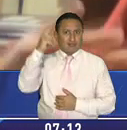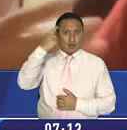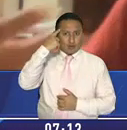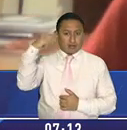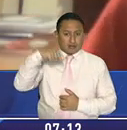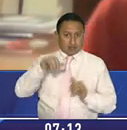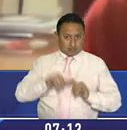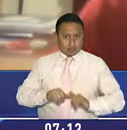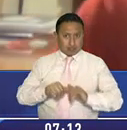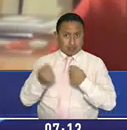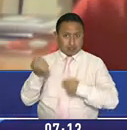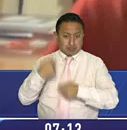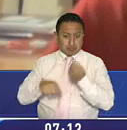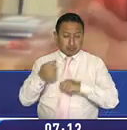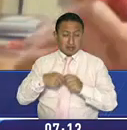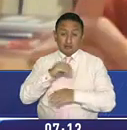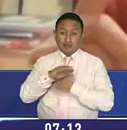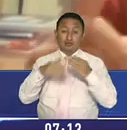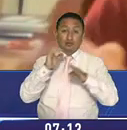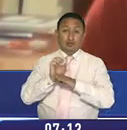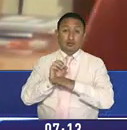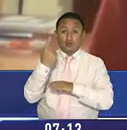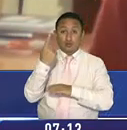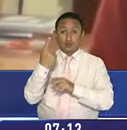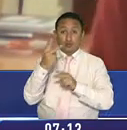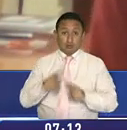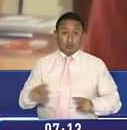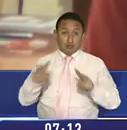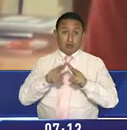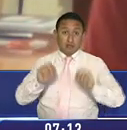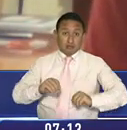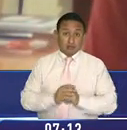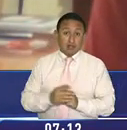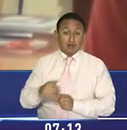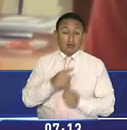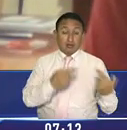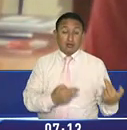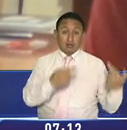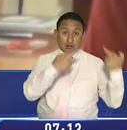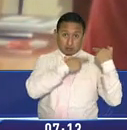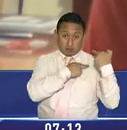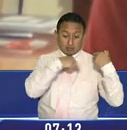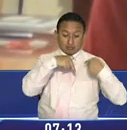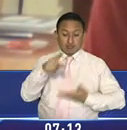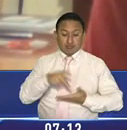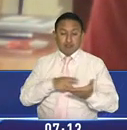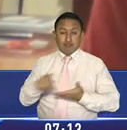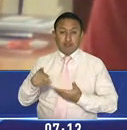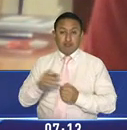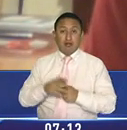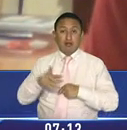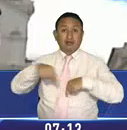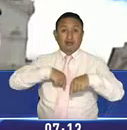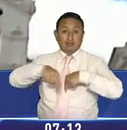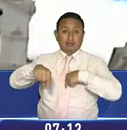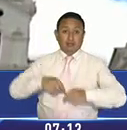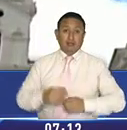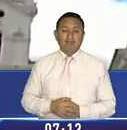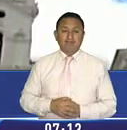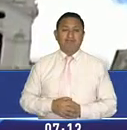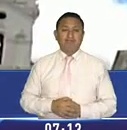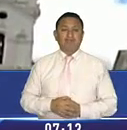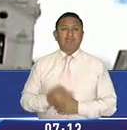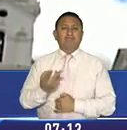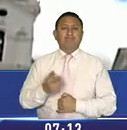a nivel nacional a un solo precio, que se haga cargo del precio del transporte. También solicitan